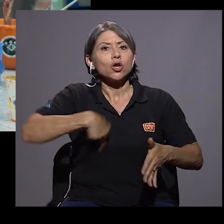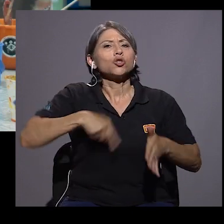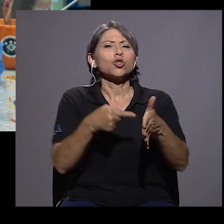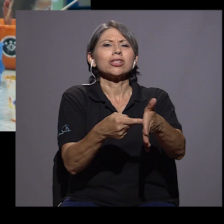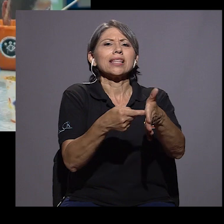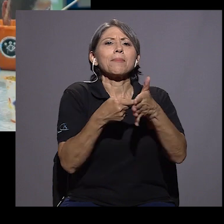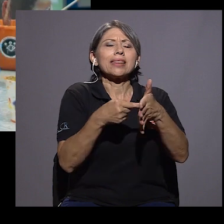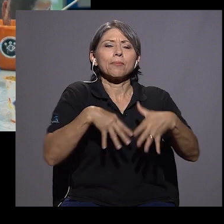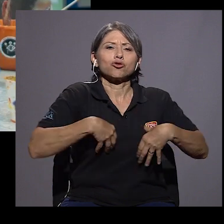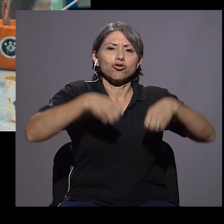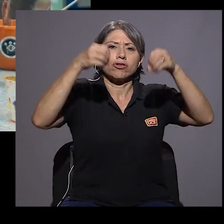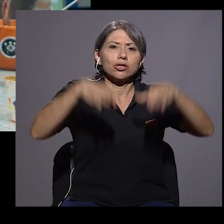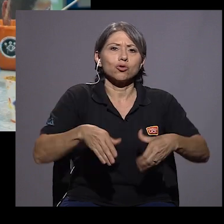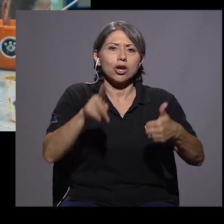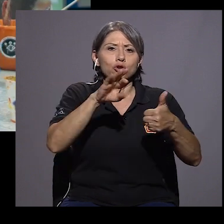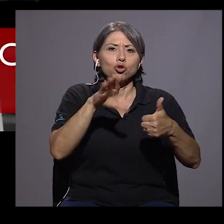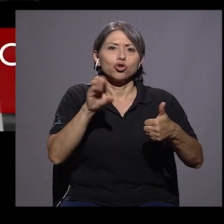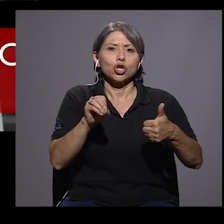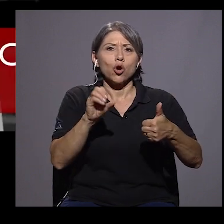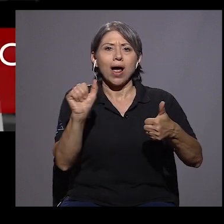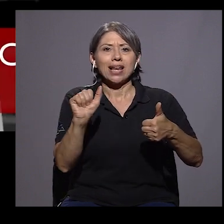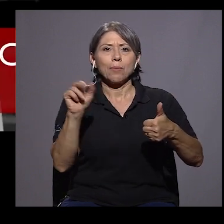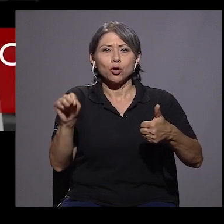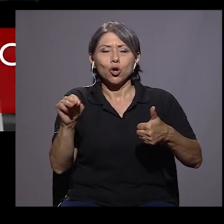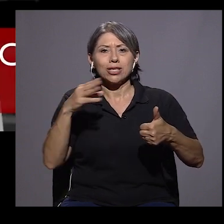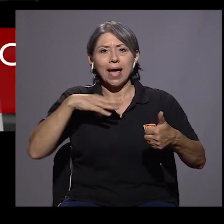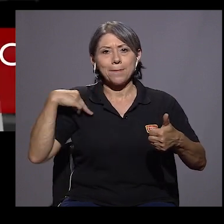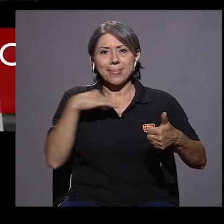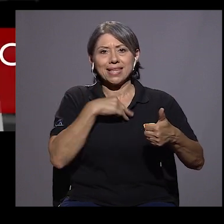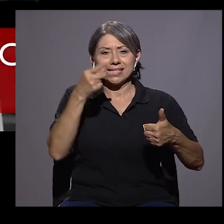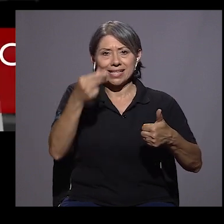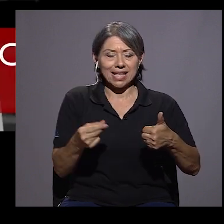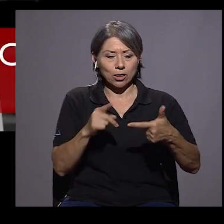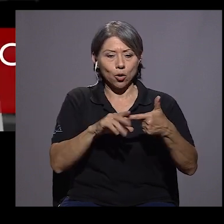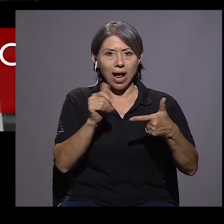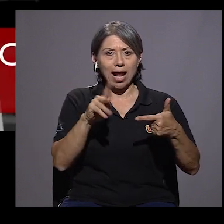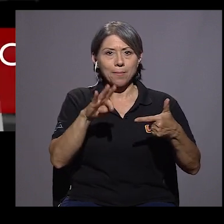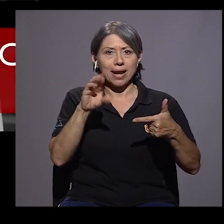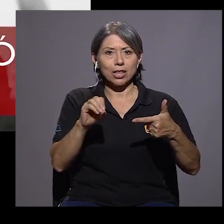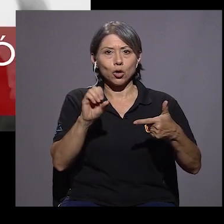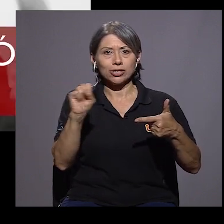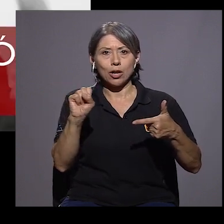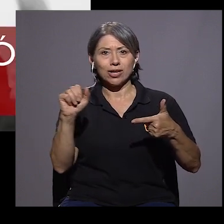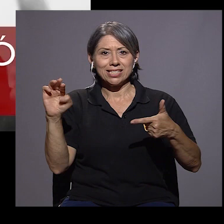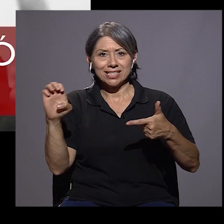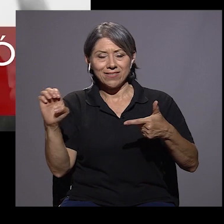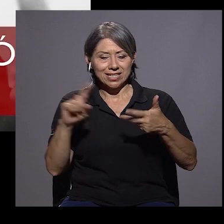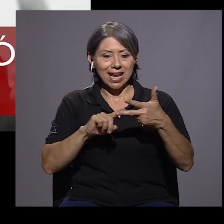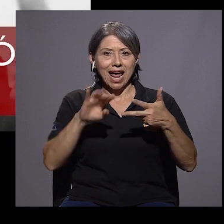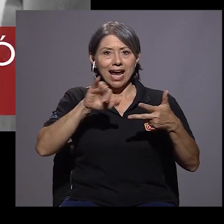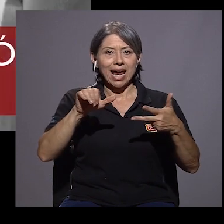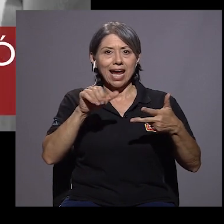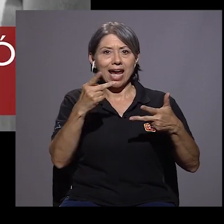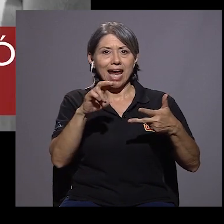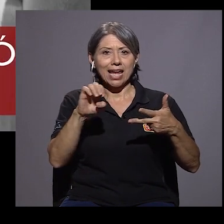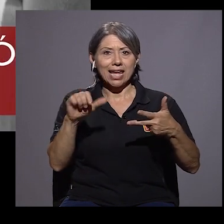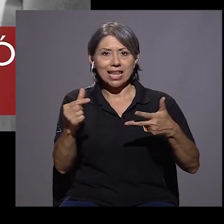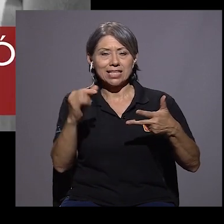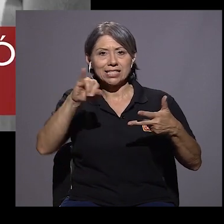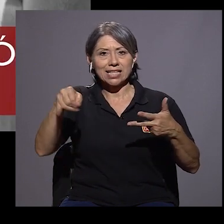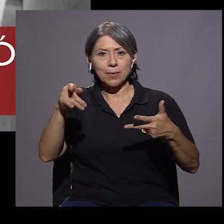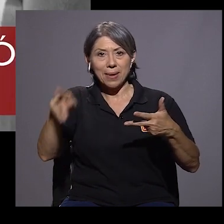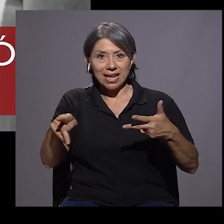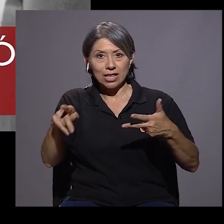representación estudiantil. Demandamos la renuncia de Rocío Aguilar Montoya, ministra de Hacienda, Alberto Salome Echeverría y Henning